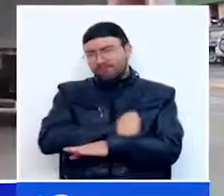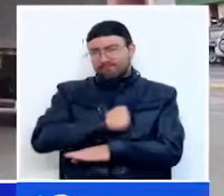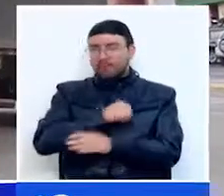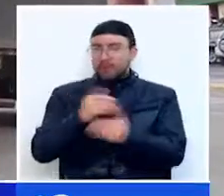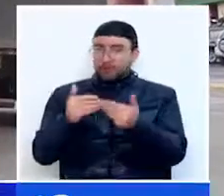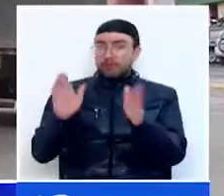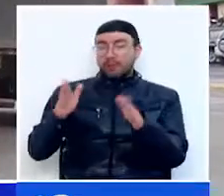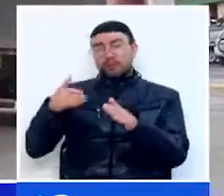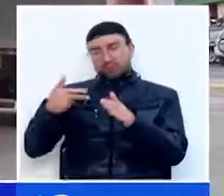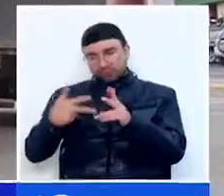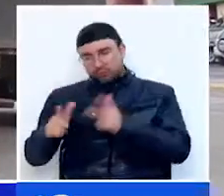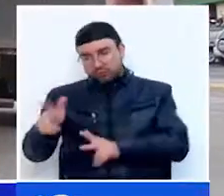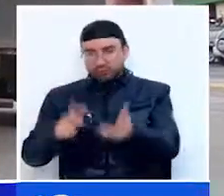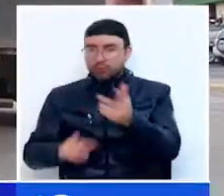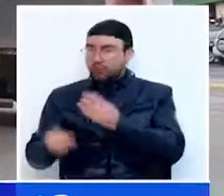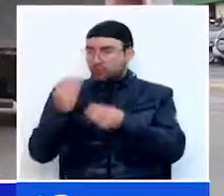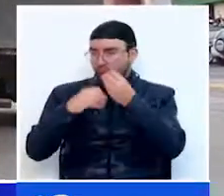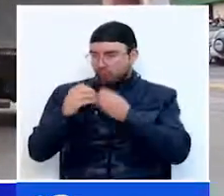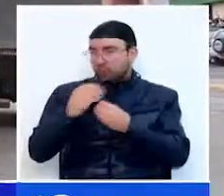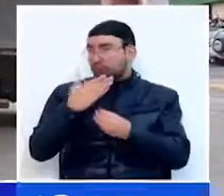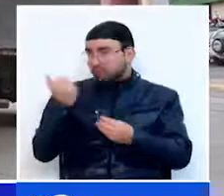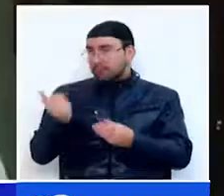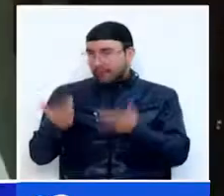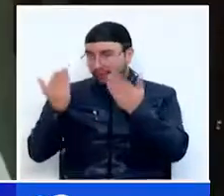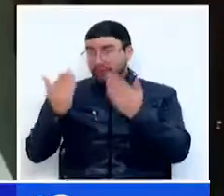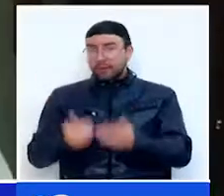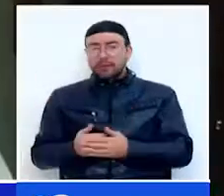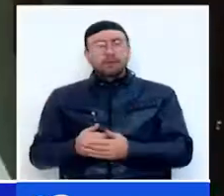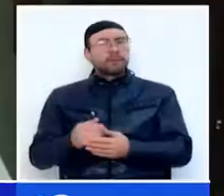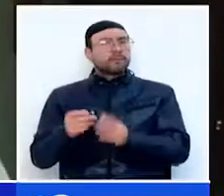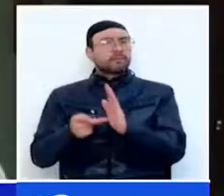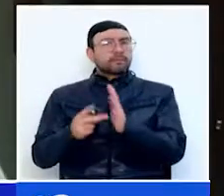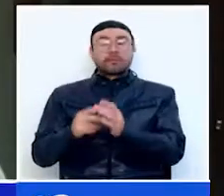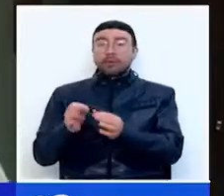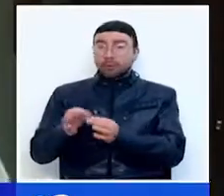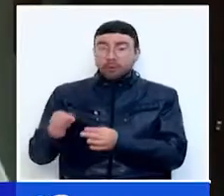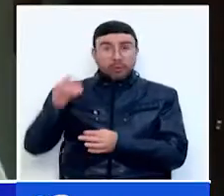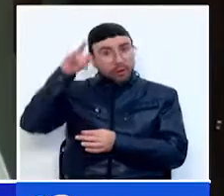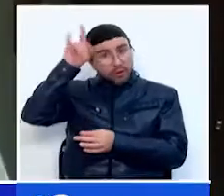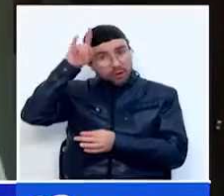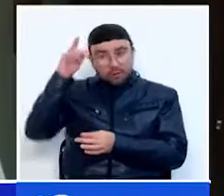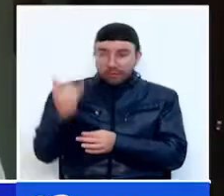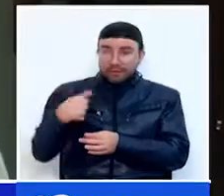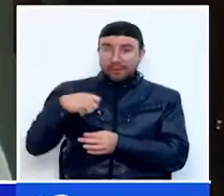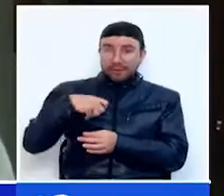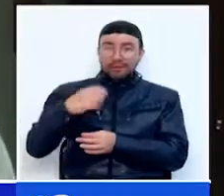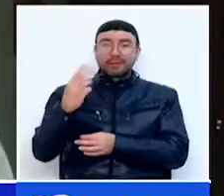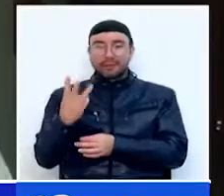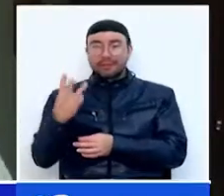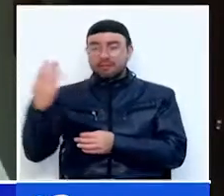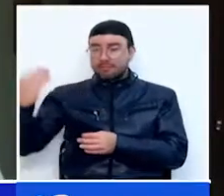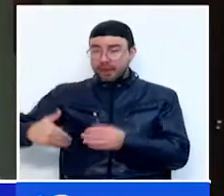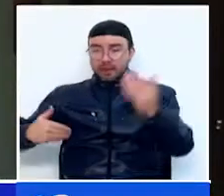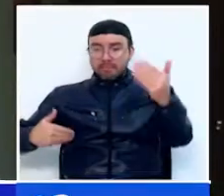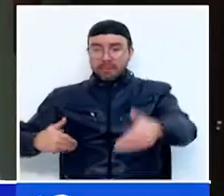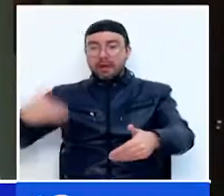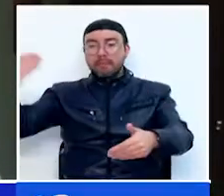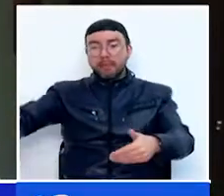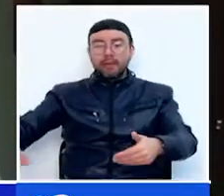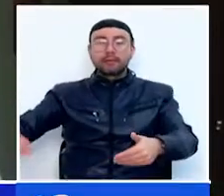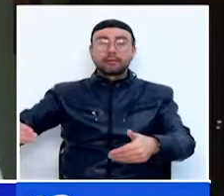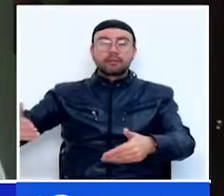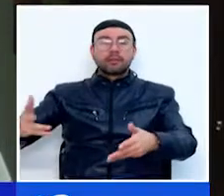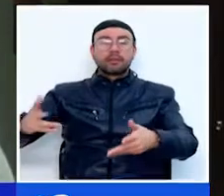permitan prevenir el desabastecimiento de alimentos. Es decir, que el municipio de Río Sucio tiene alrededor de 3 bloqueos. Y finalmente, en